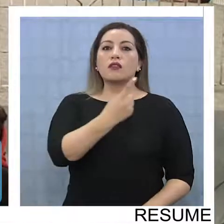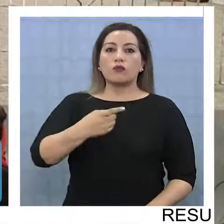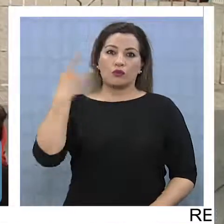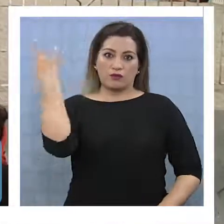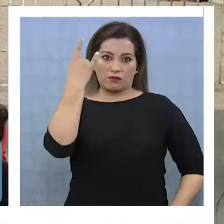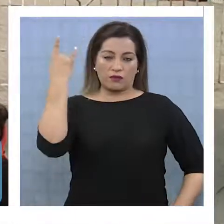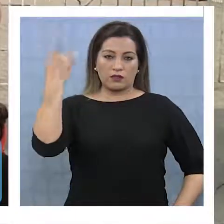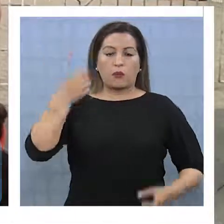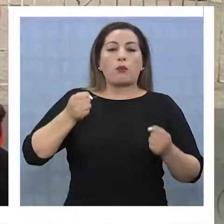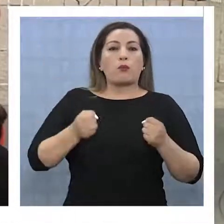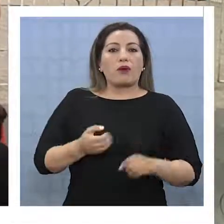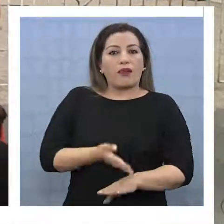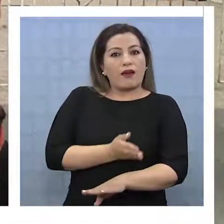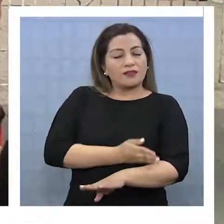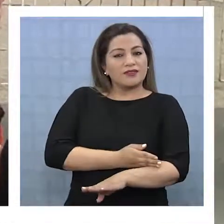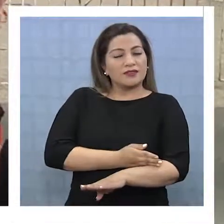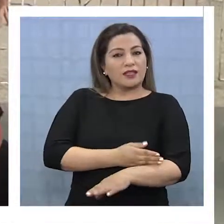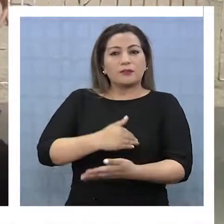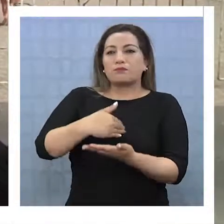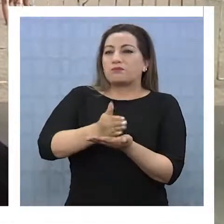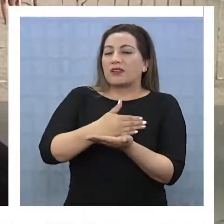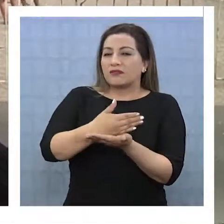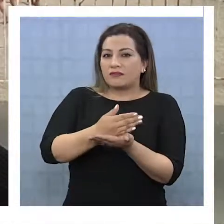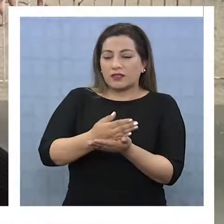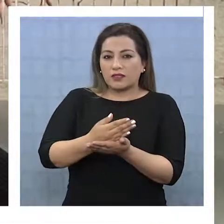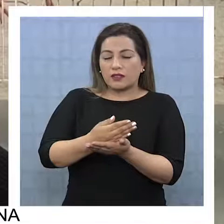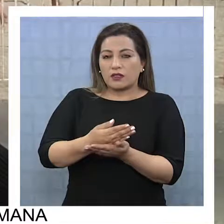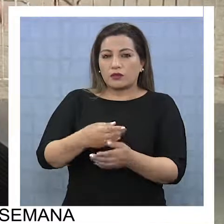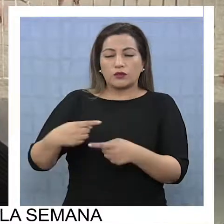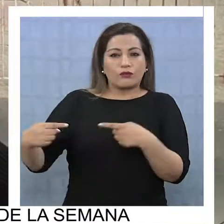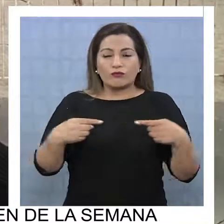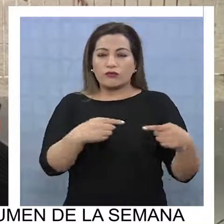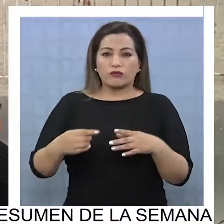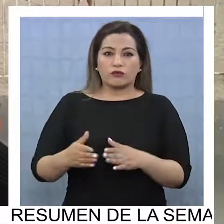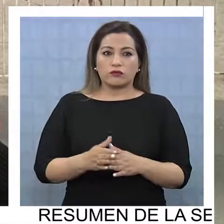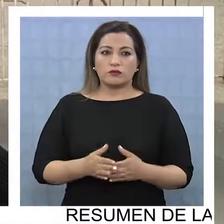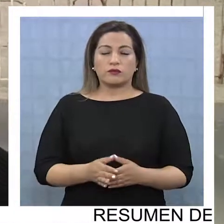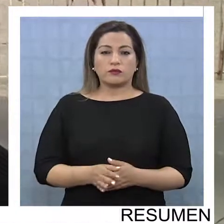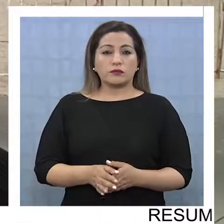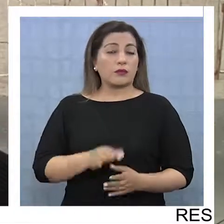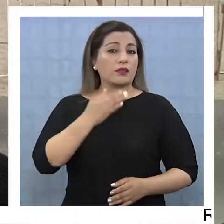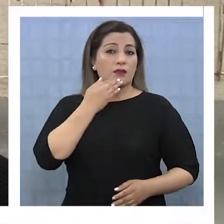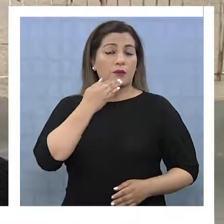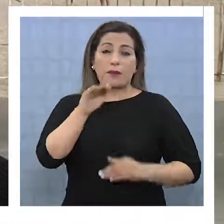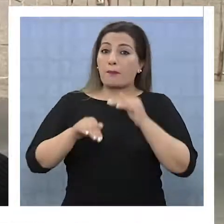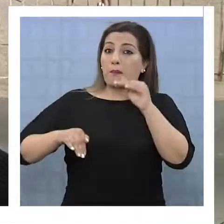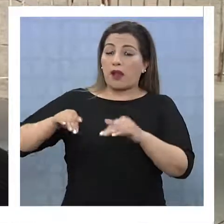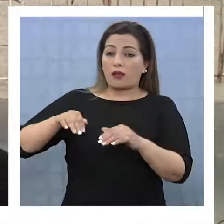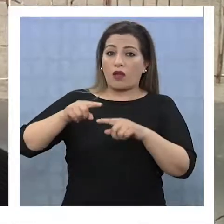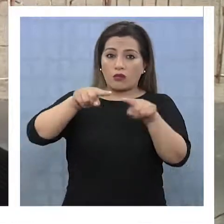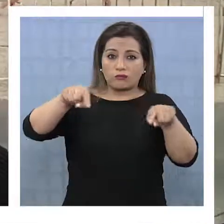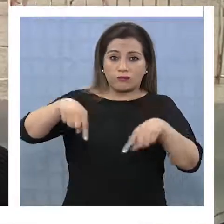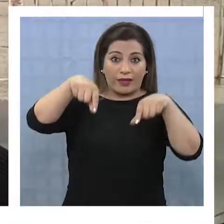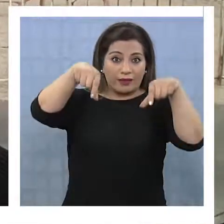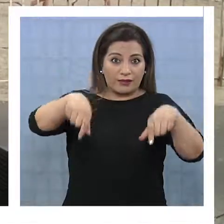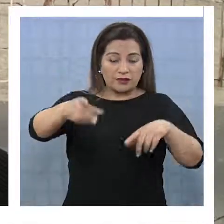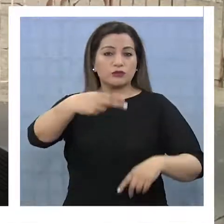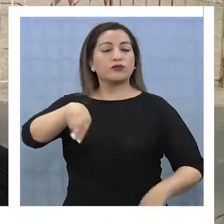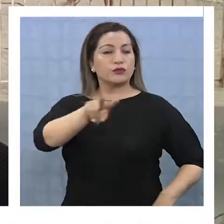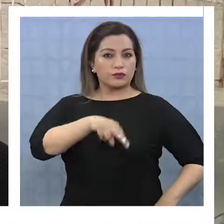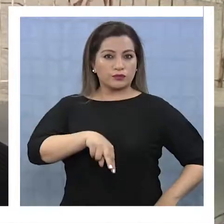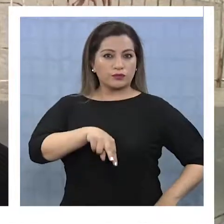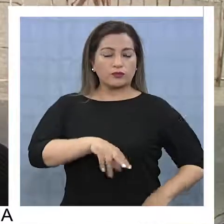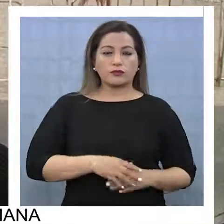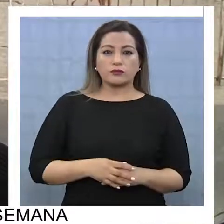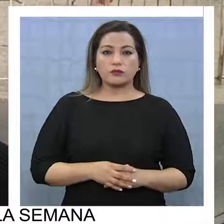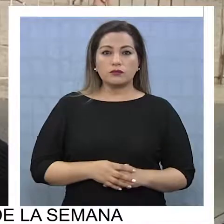organizar los campeonatos nacionales, ya sea de piso o de playa, y en este caso nosotros,